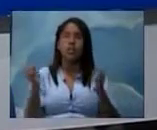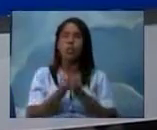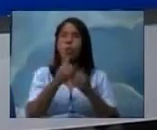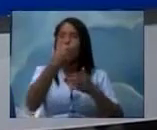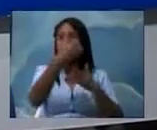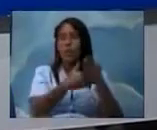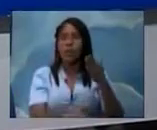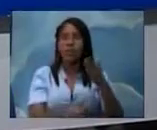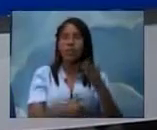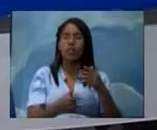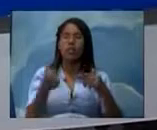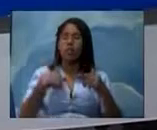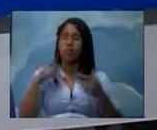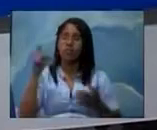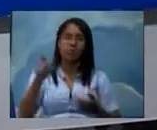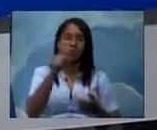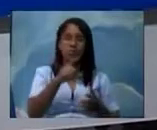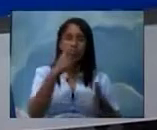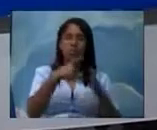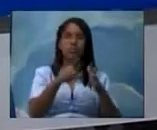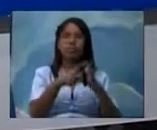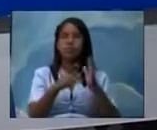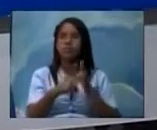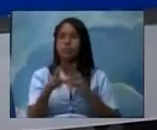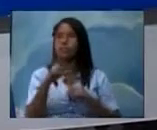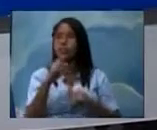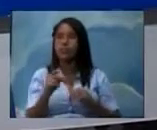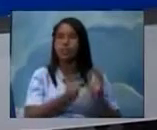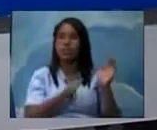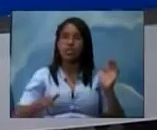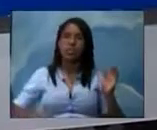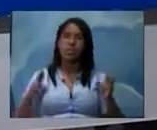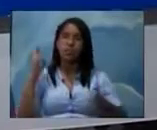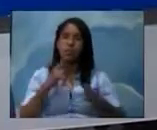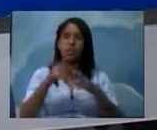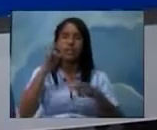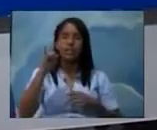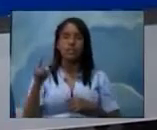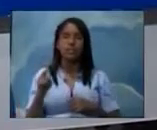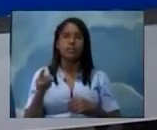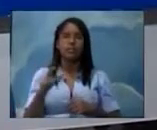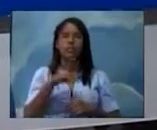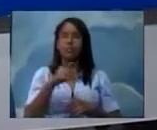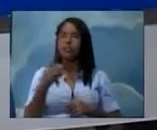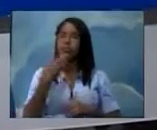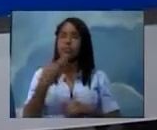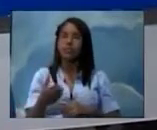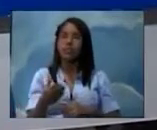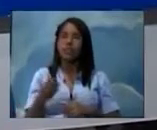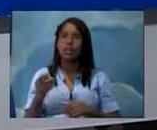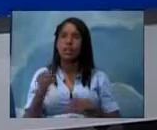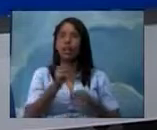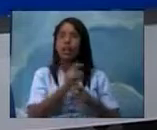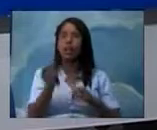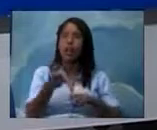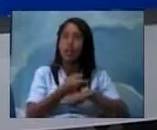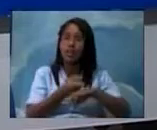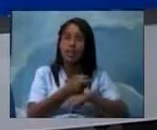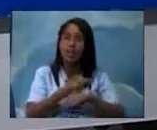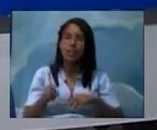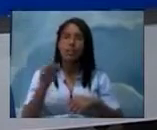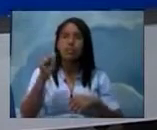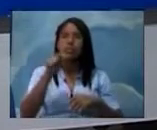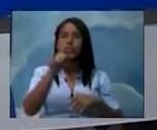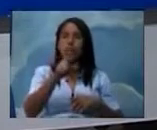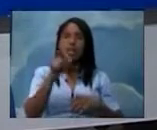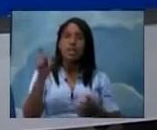un papelito, pues mire, yo necesito 10 tapitas. Señor, reprenda al diablo. No le pida tapitas de zinc al alcalde.